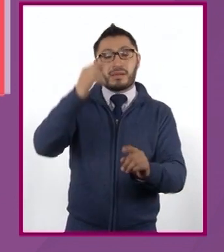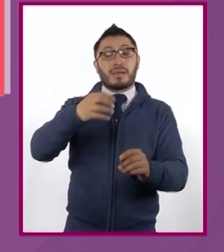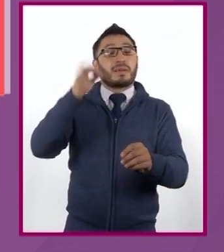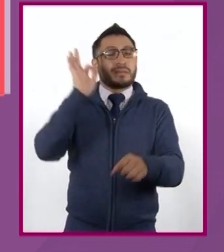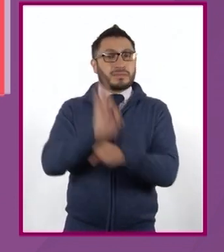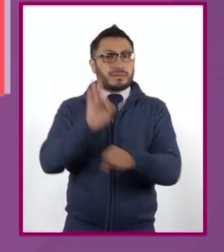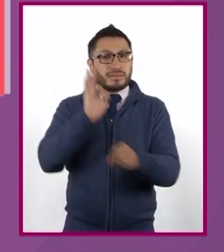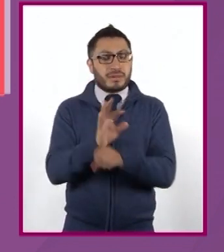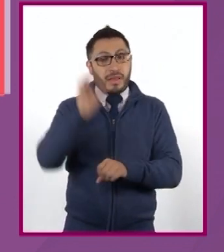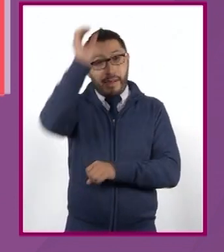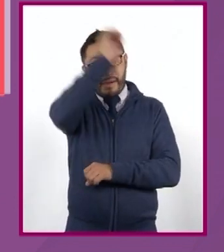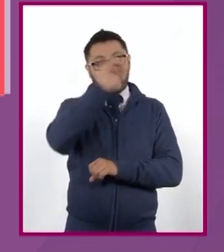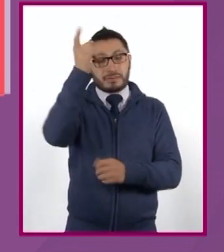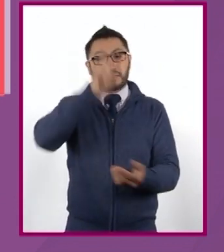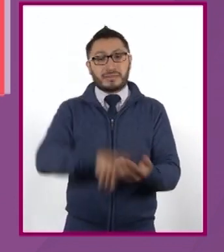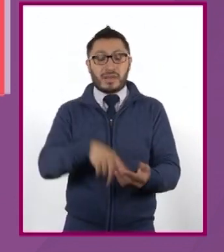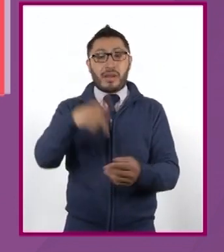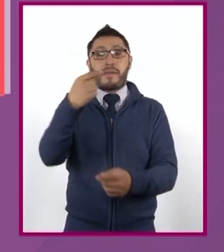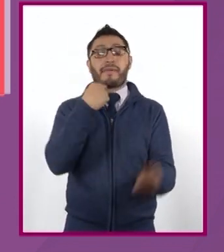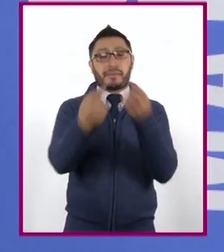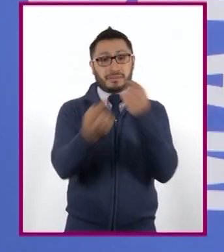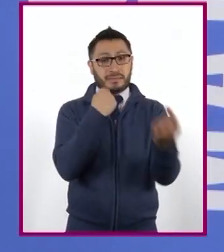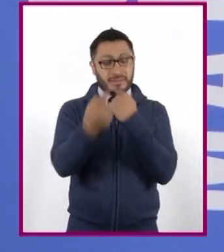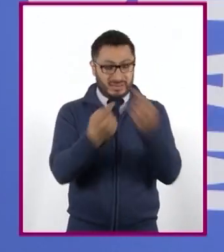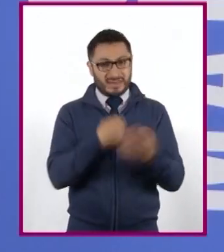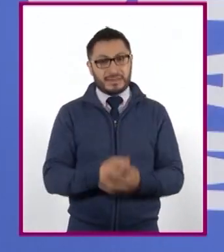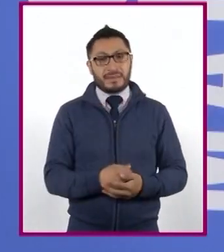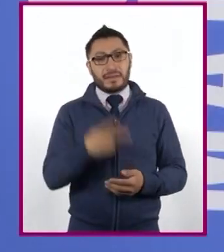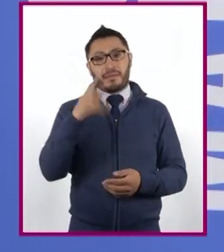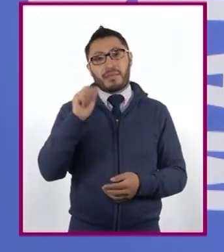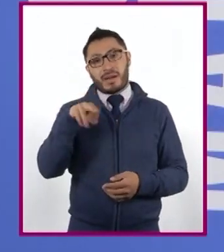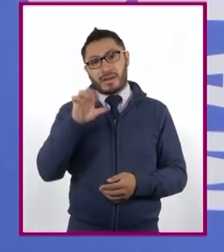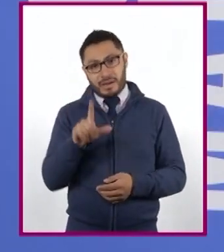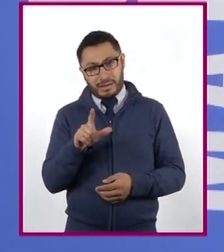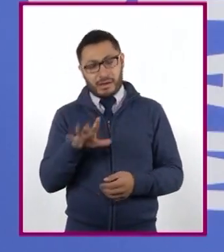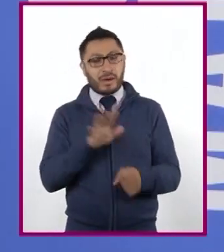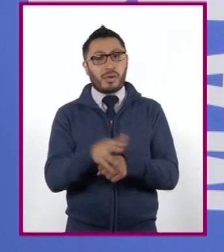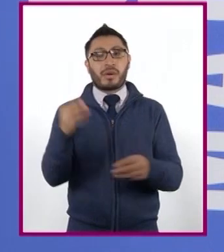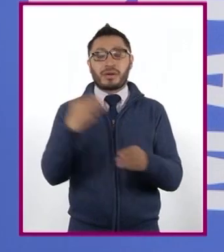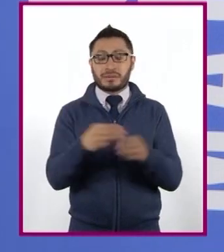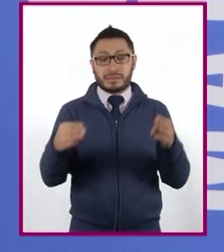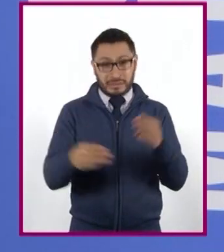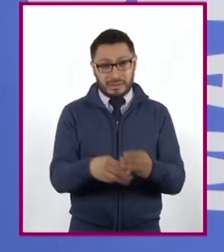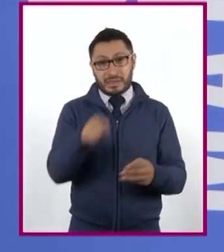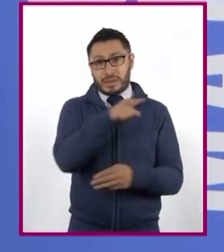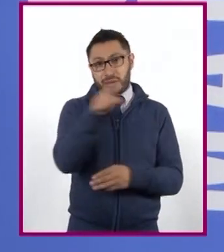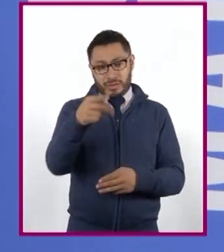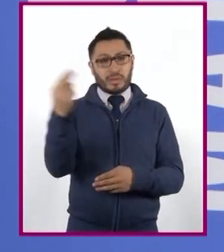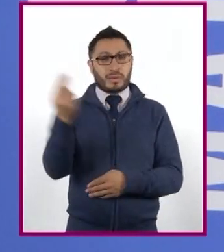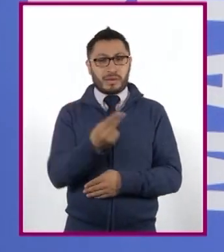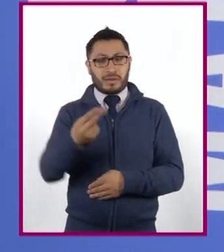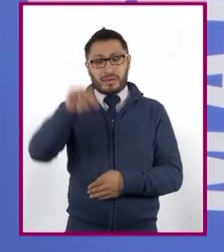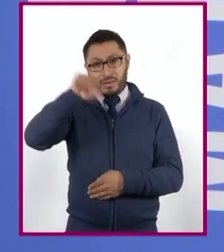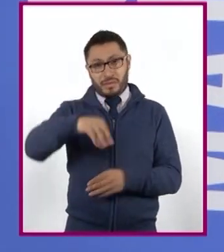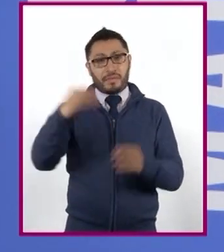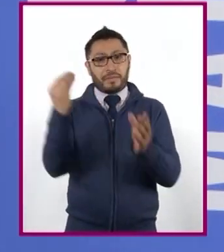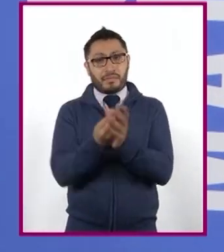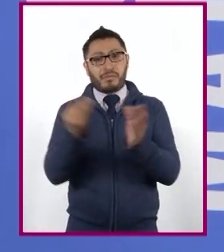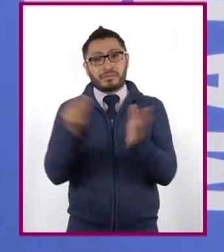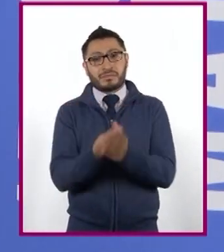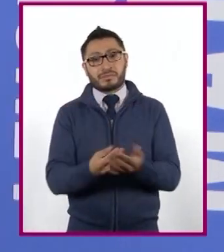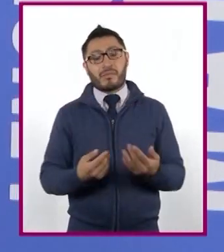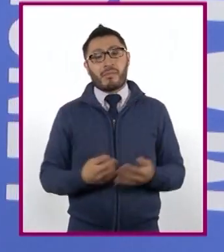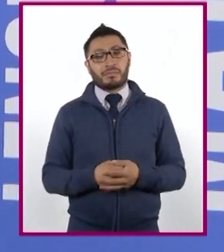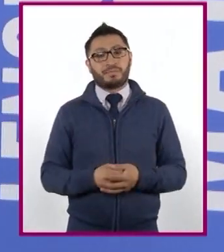posición en un panel de discusión. Los materiales que deben tener a la mano en esta sesión Convence